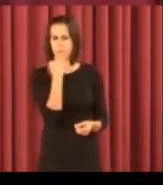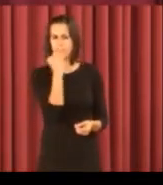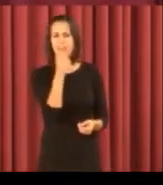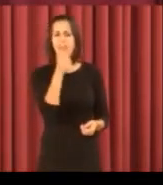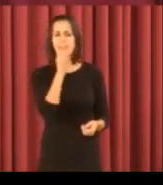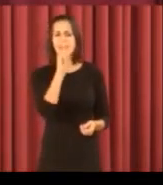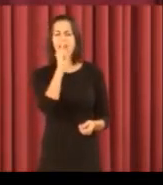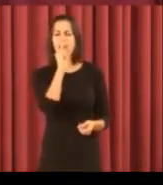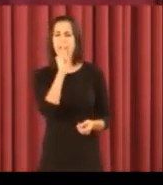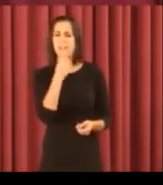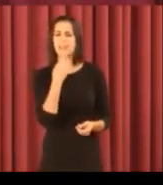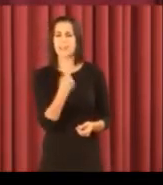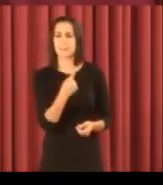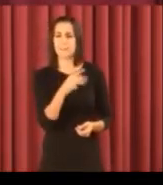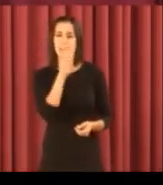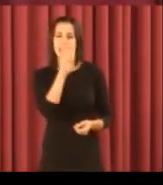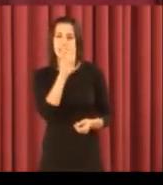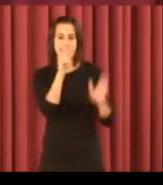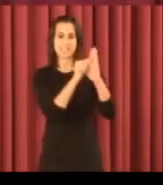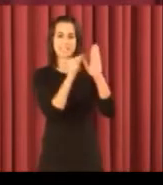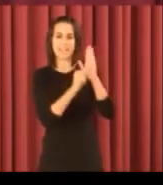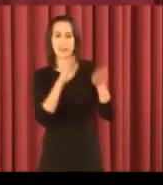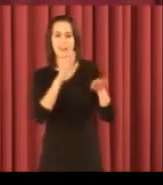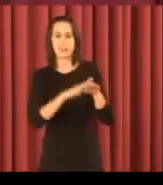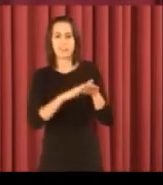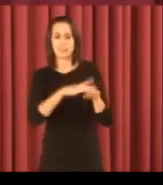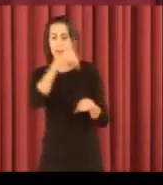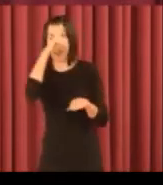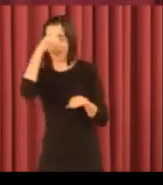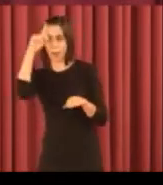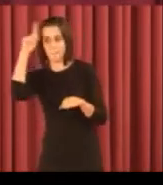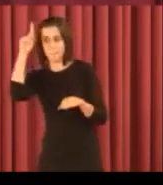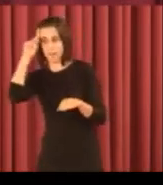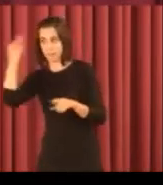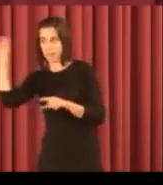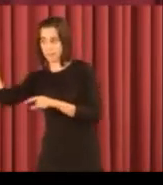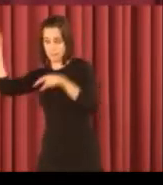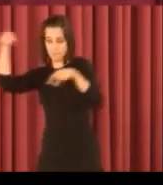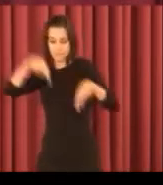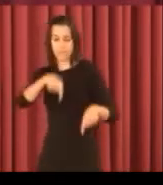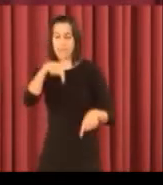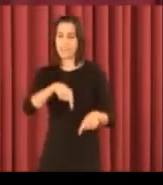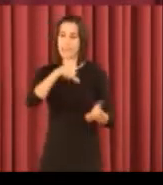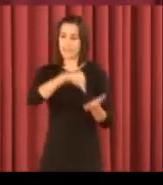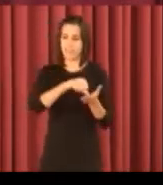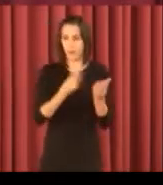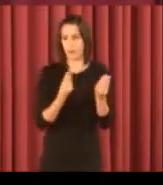Javi, dame tres razones para dejar Madrid y venir a vivir y a trabajar a Logroño.